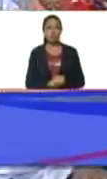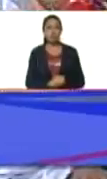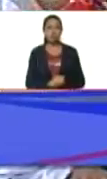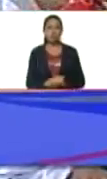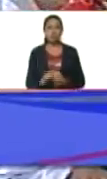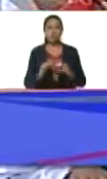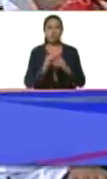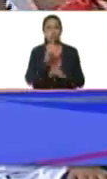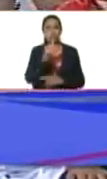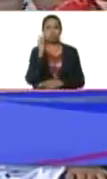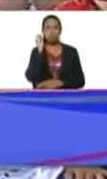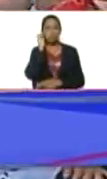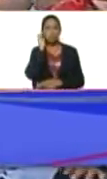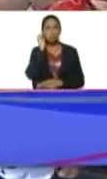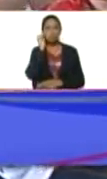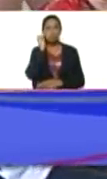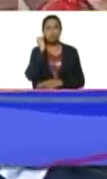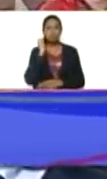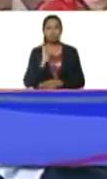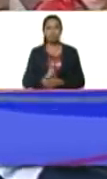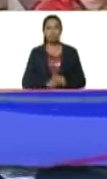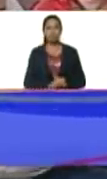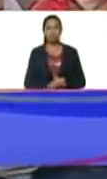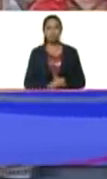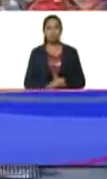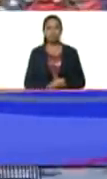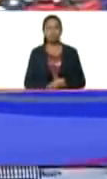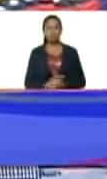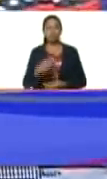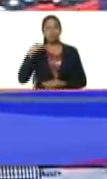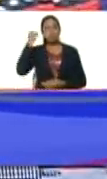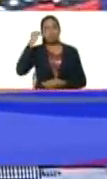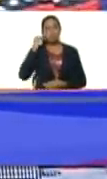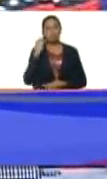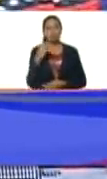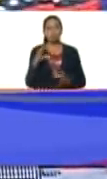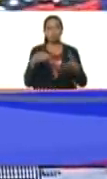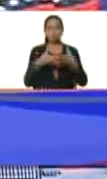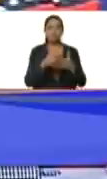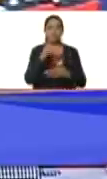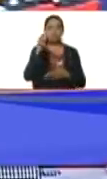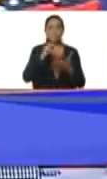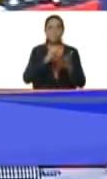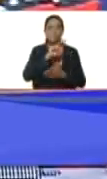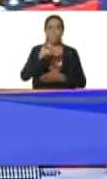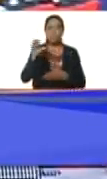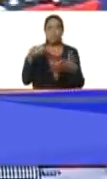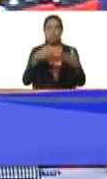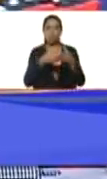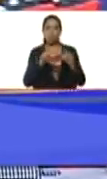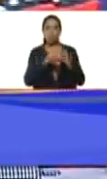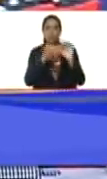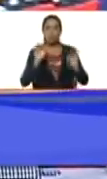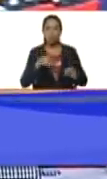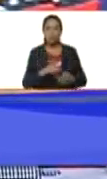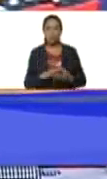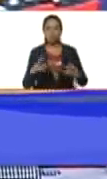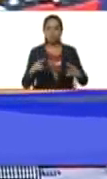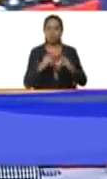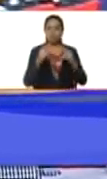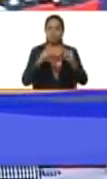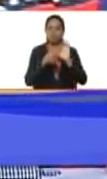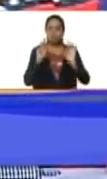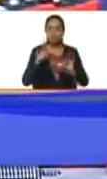encontrando. Yo creo que la clave del 2020 en cuanto al poder popular es